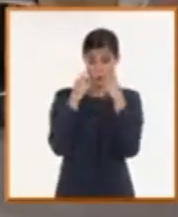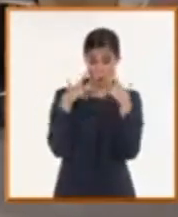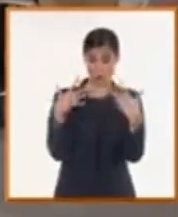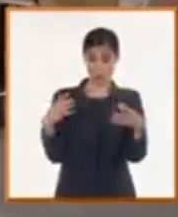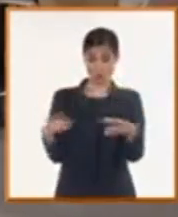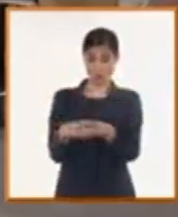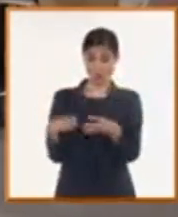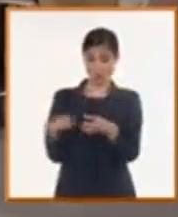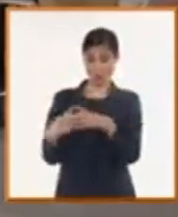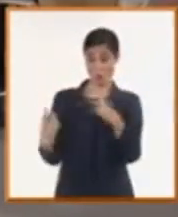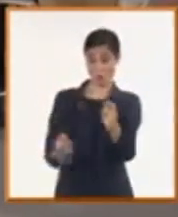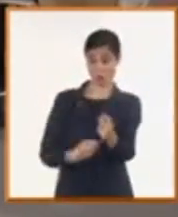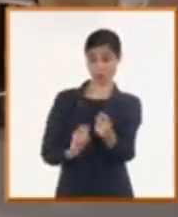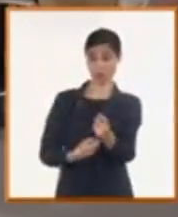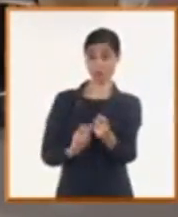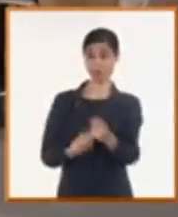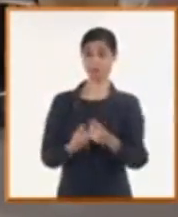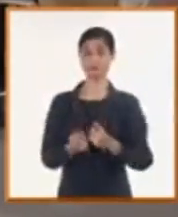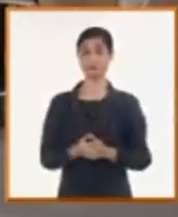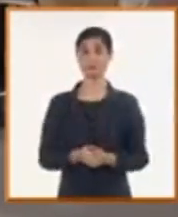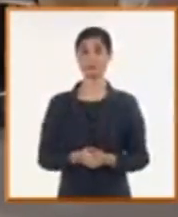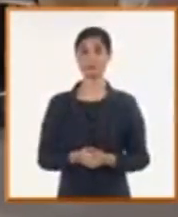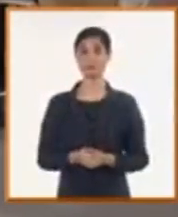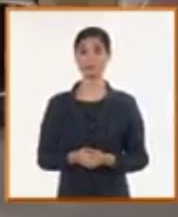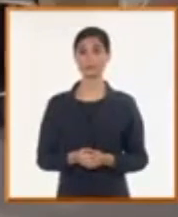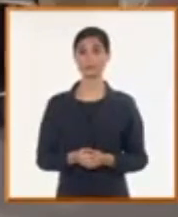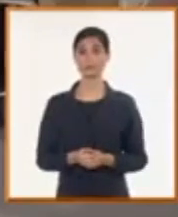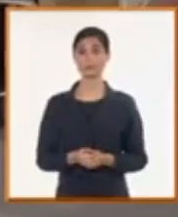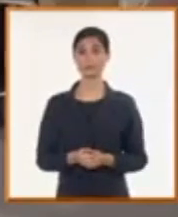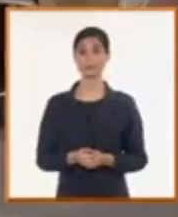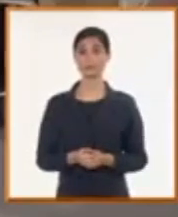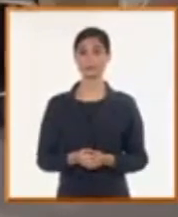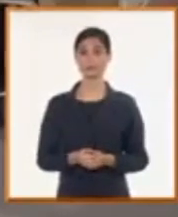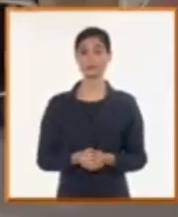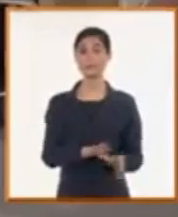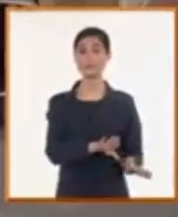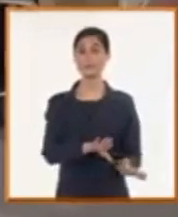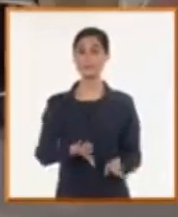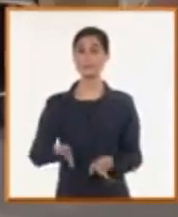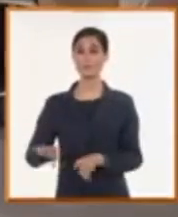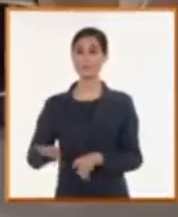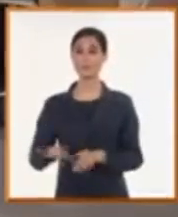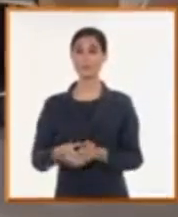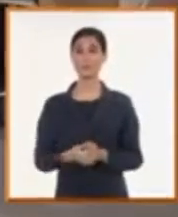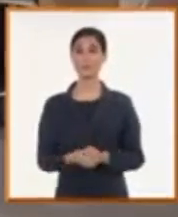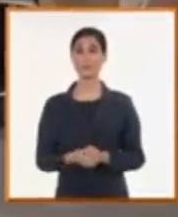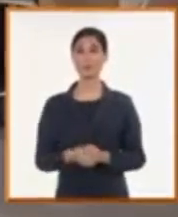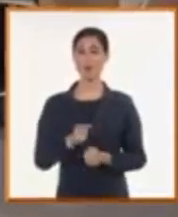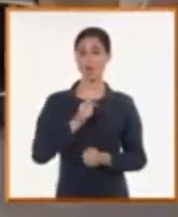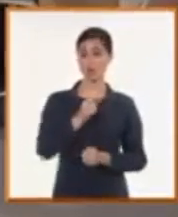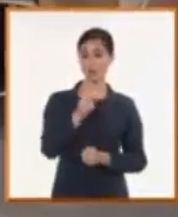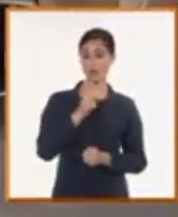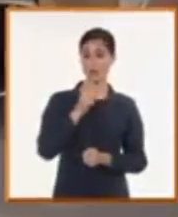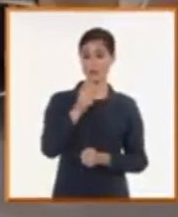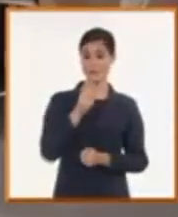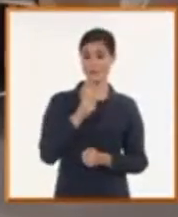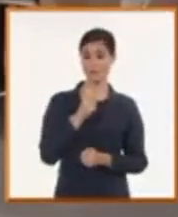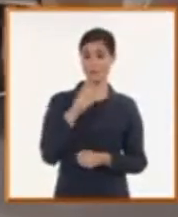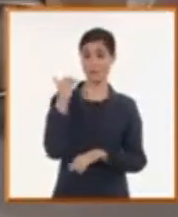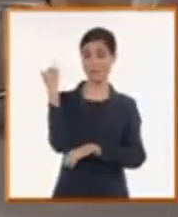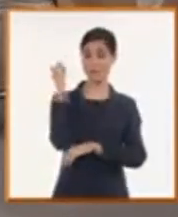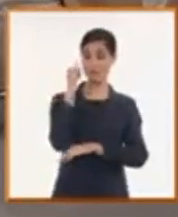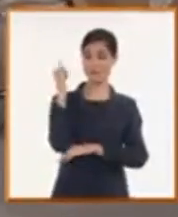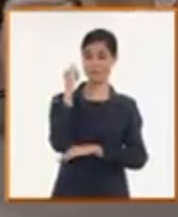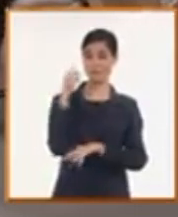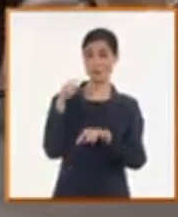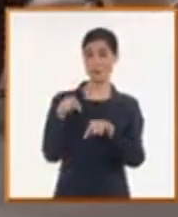lo que estoy diciendo. Milton Díaz-Canel, por ahí me trajiste una entrevista de un general angoleño que habla un